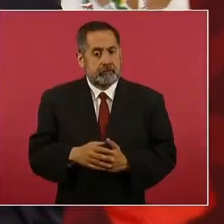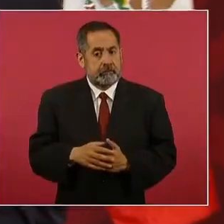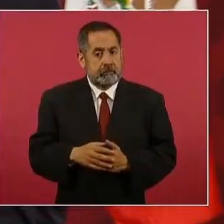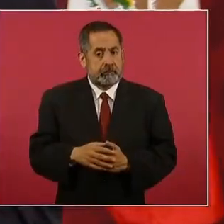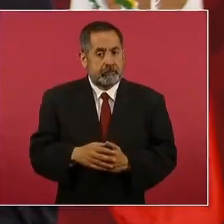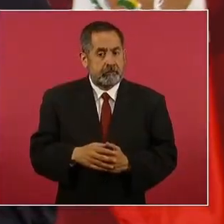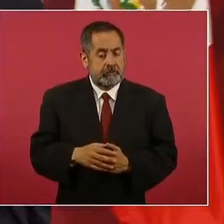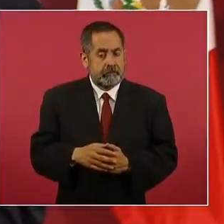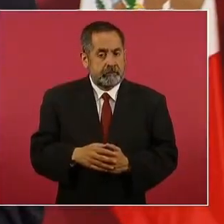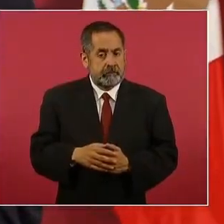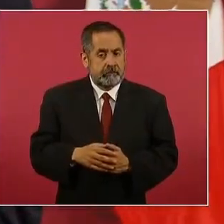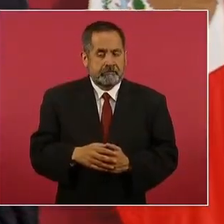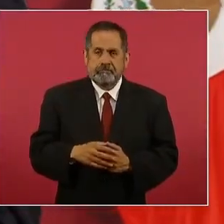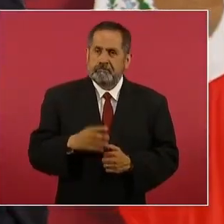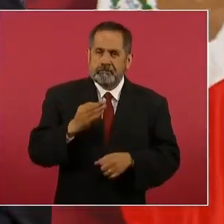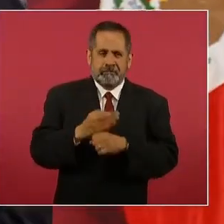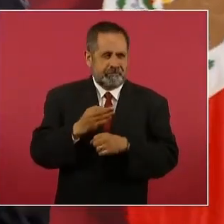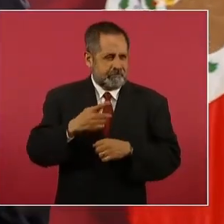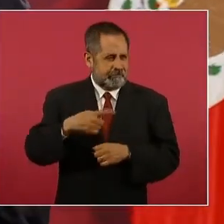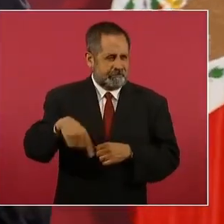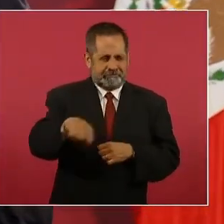la mala